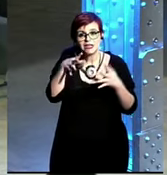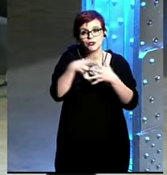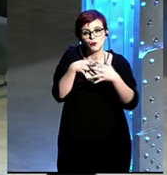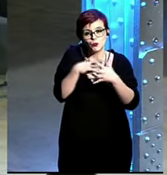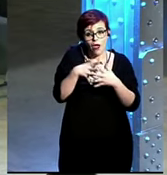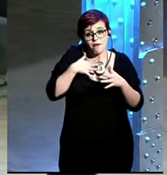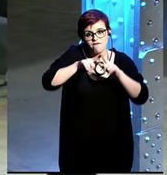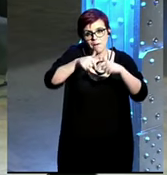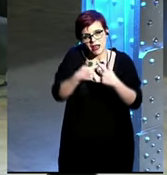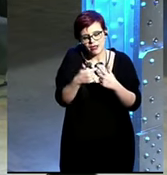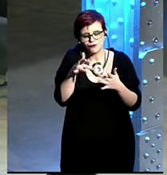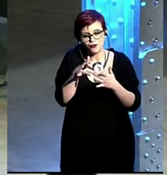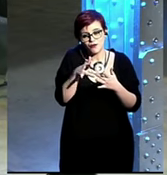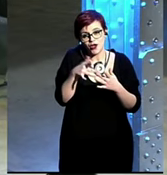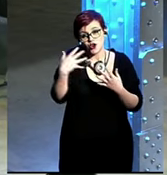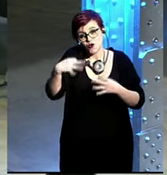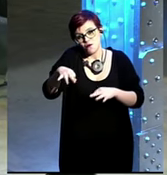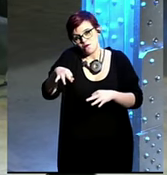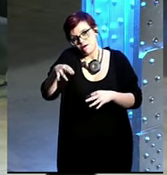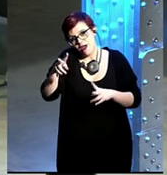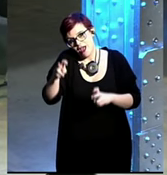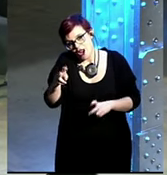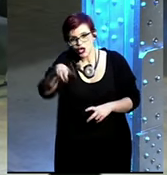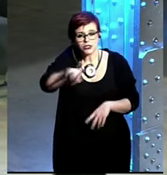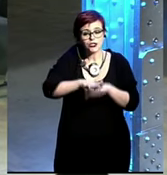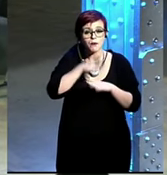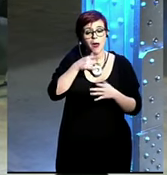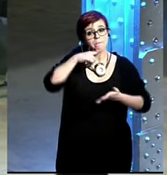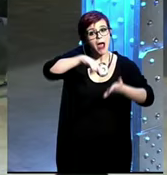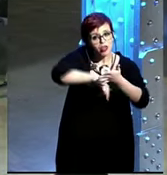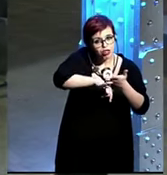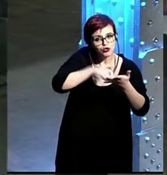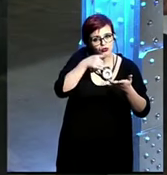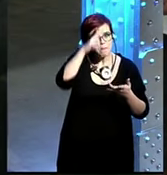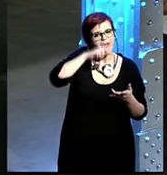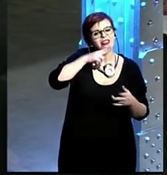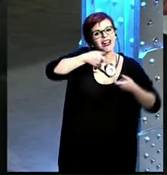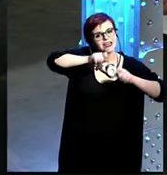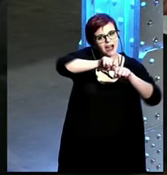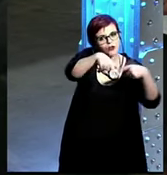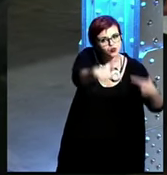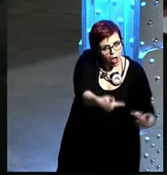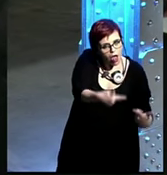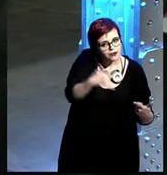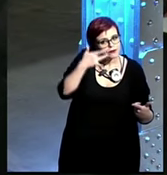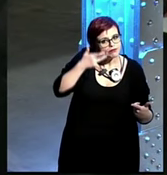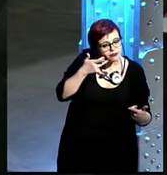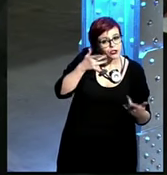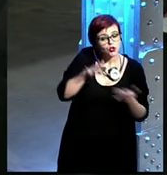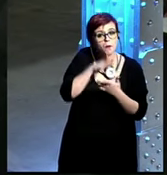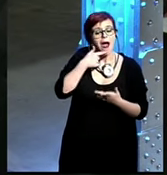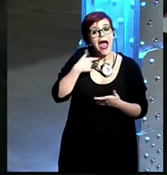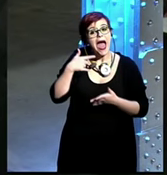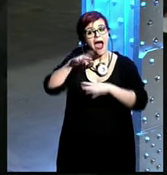maneras bastante infrecuente. Mi marido es el padre biológico de 2 hijos con unas amigas lesbianas de Minneapolis.